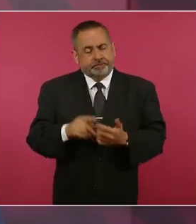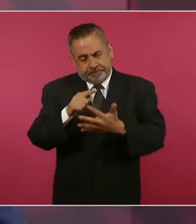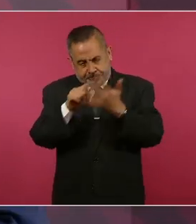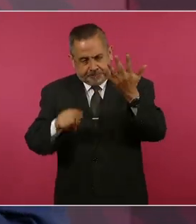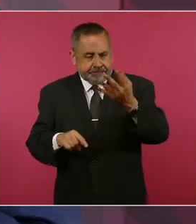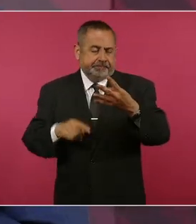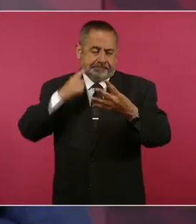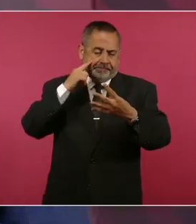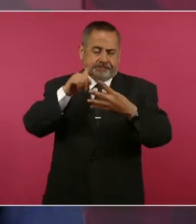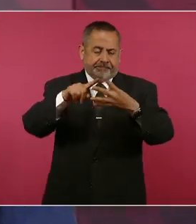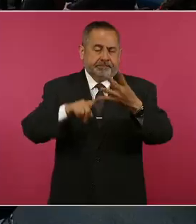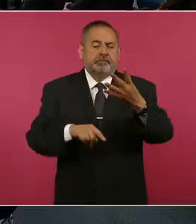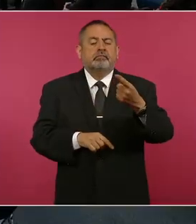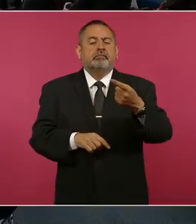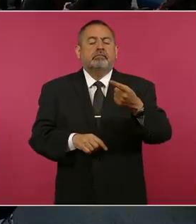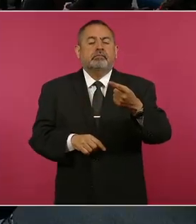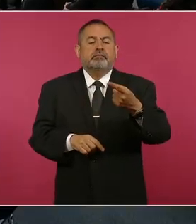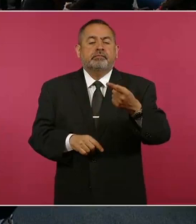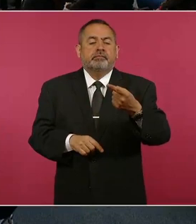lado,